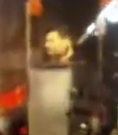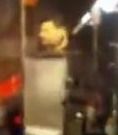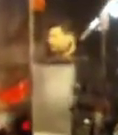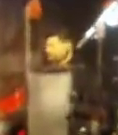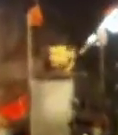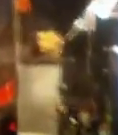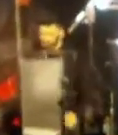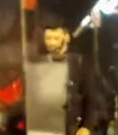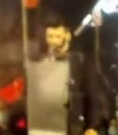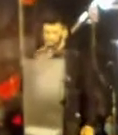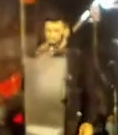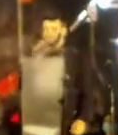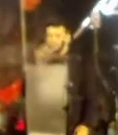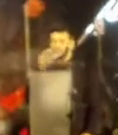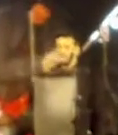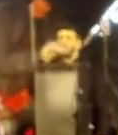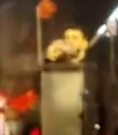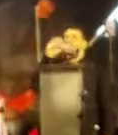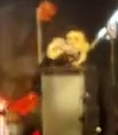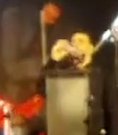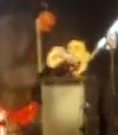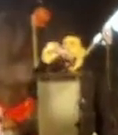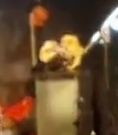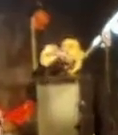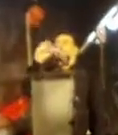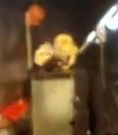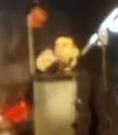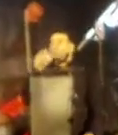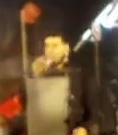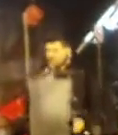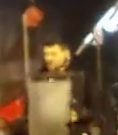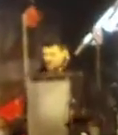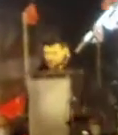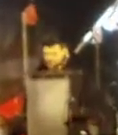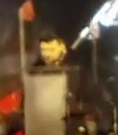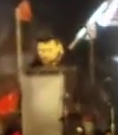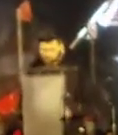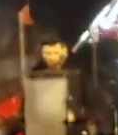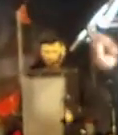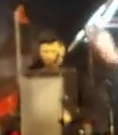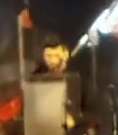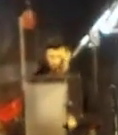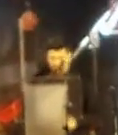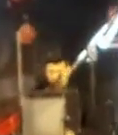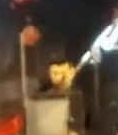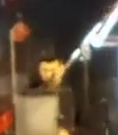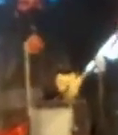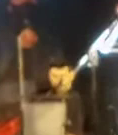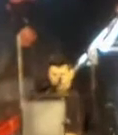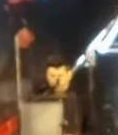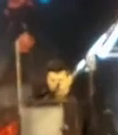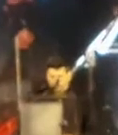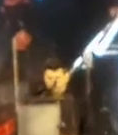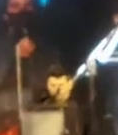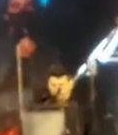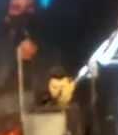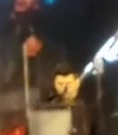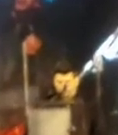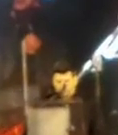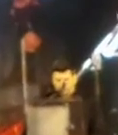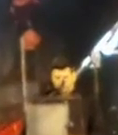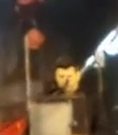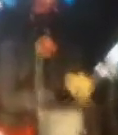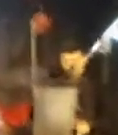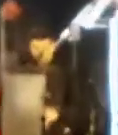y el esfuerzo heroico de la recolección de firmas. Tampoco podemos olvidar un proceso de recolección de firmas que estuvo signado por dos